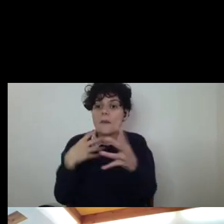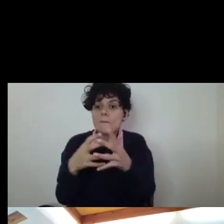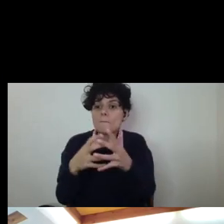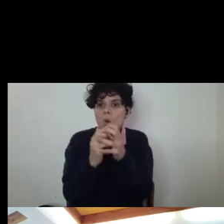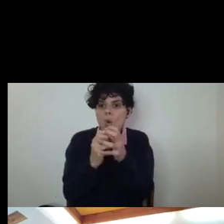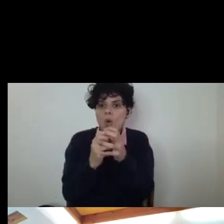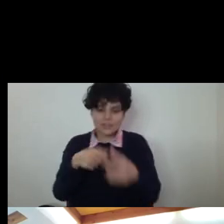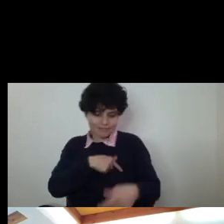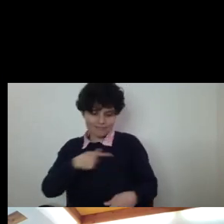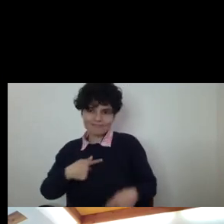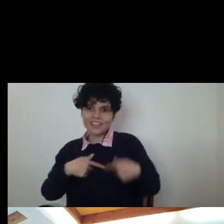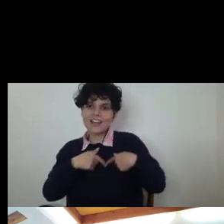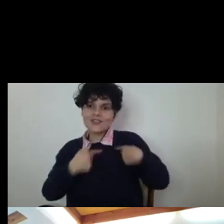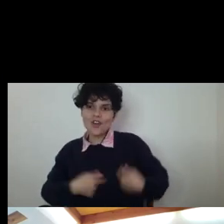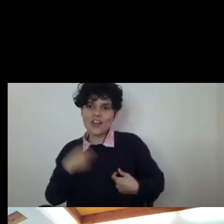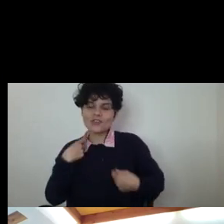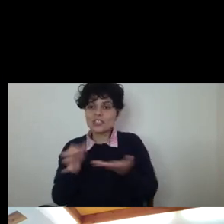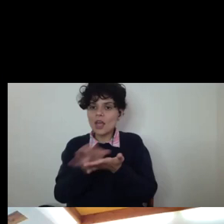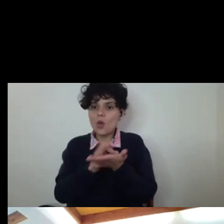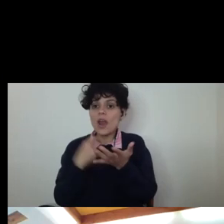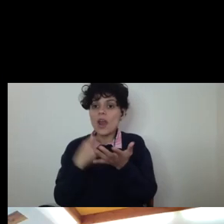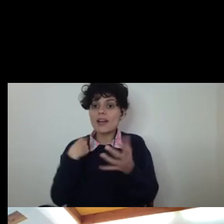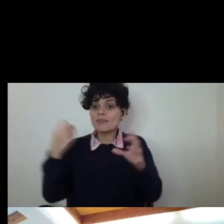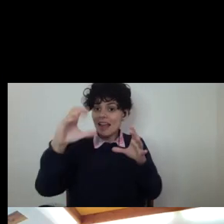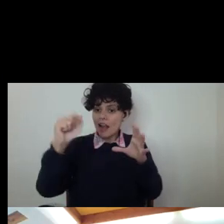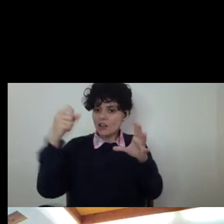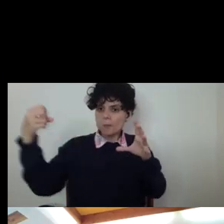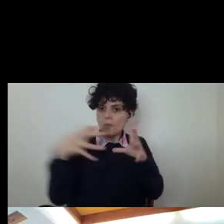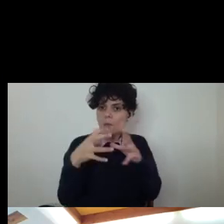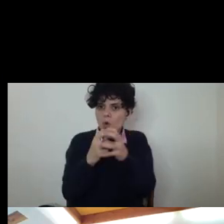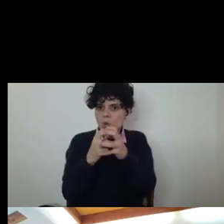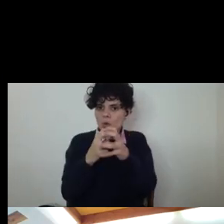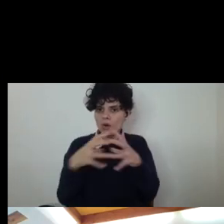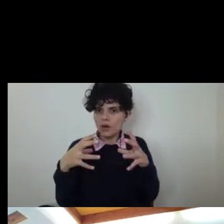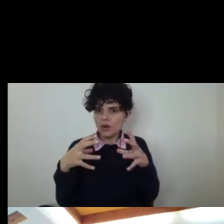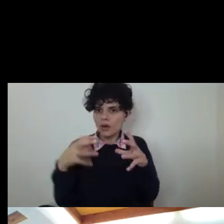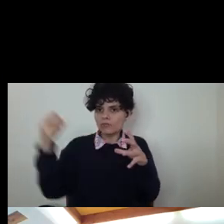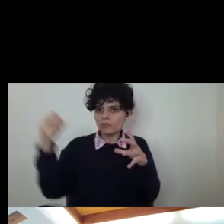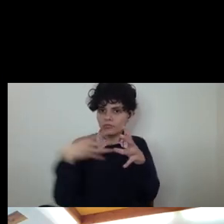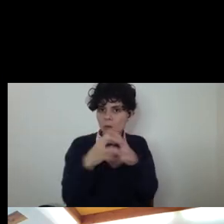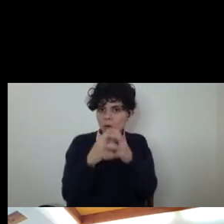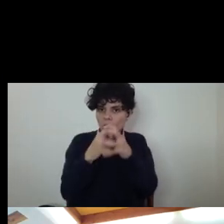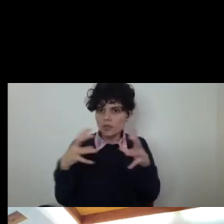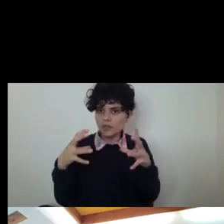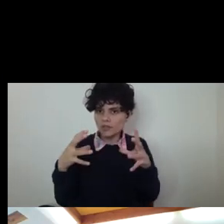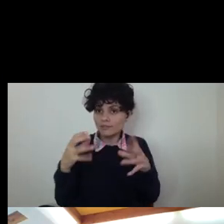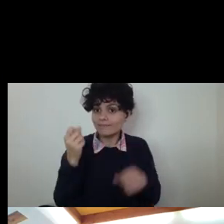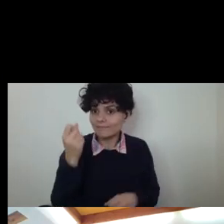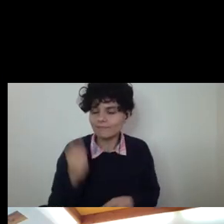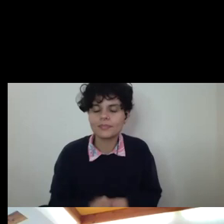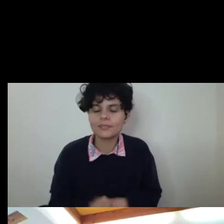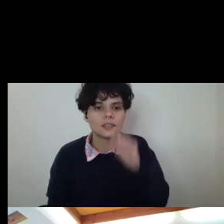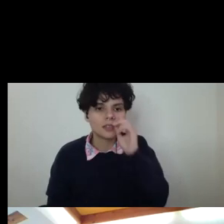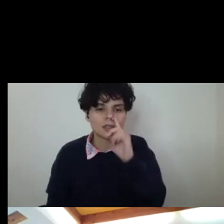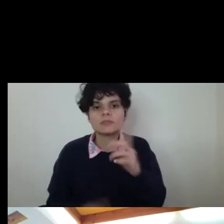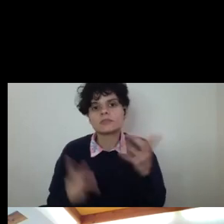cardíaca. Bueno, hicimos hartas cosas en esto, pero de eso no les voy a hablar ahora porque lo que nos empezó a